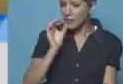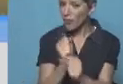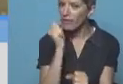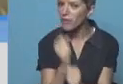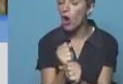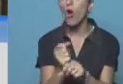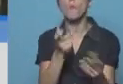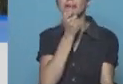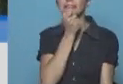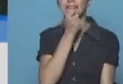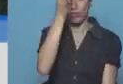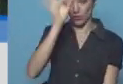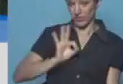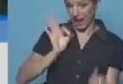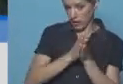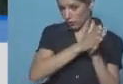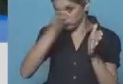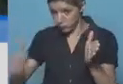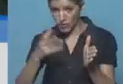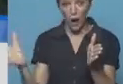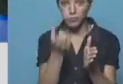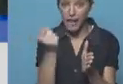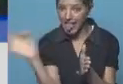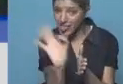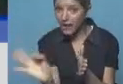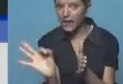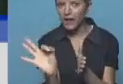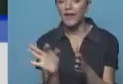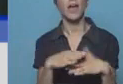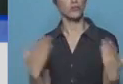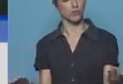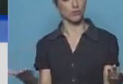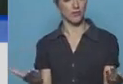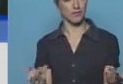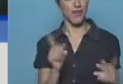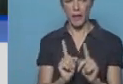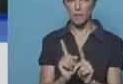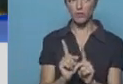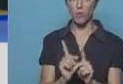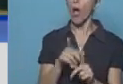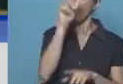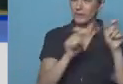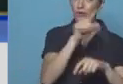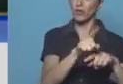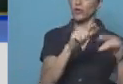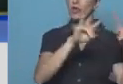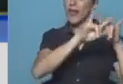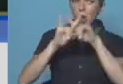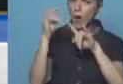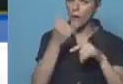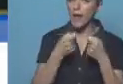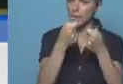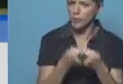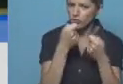logrado las cosas que se han logrado, ¿habría la cantidad de gente que hay en las redes sociales defendiendo esto? ¿Habría una